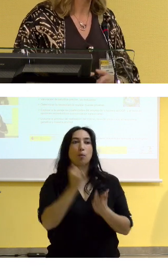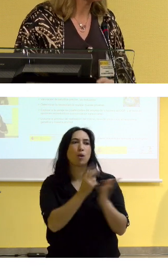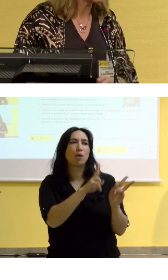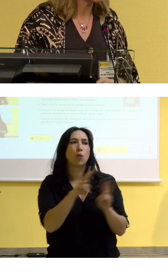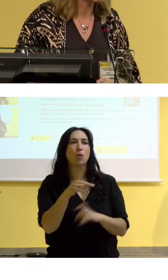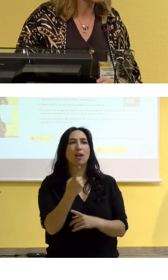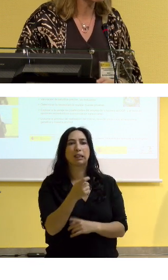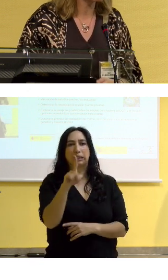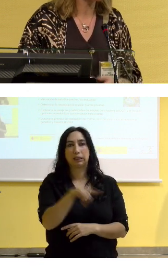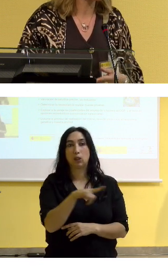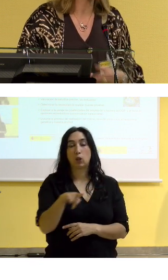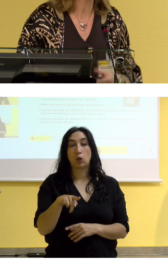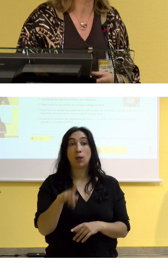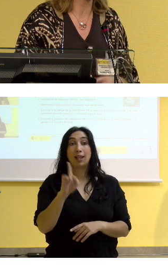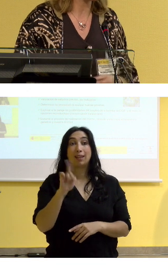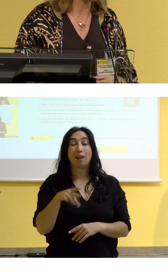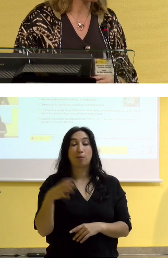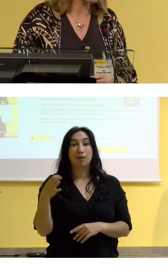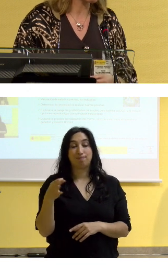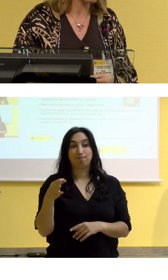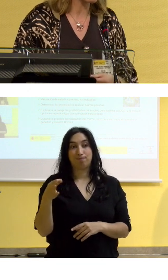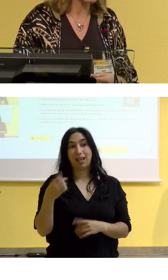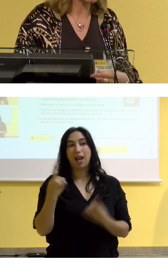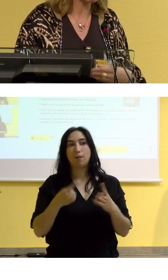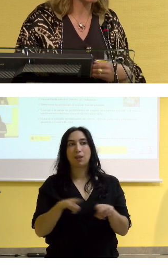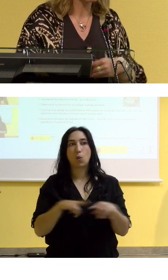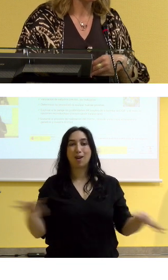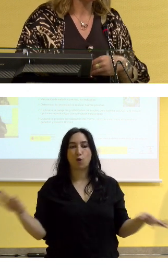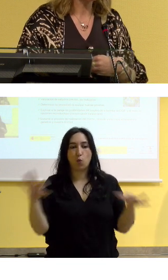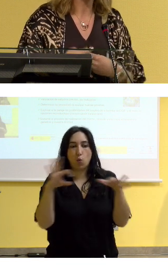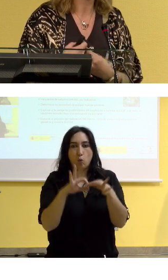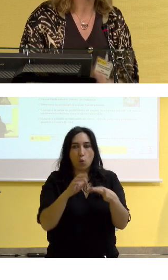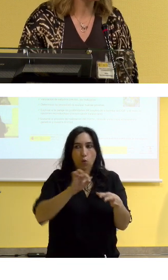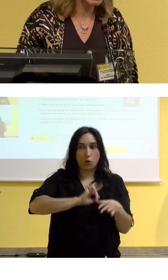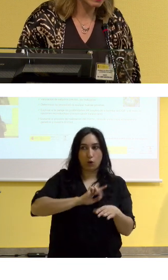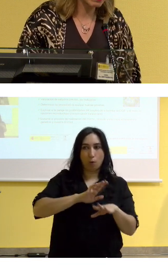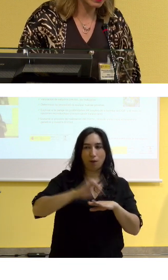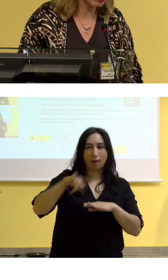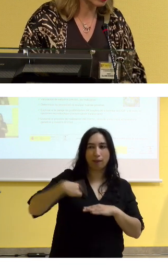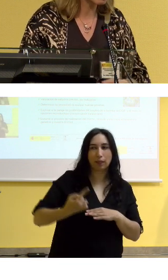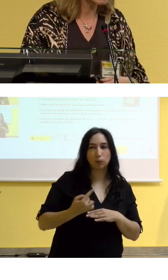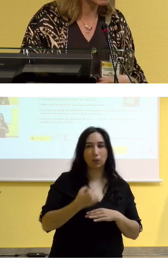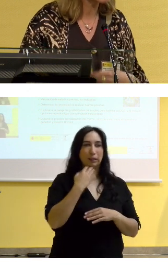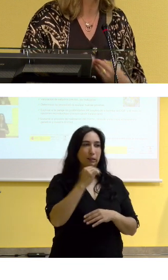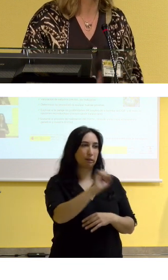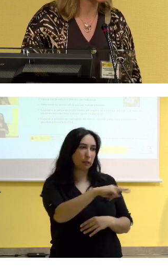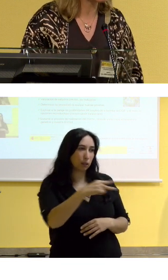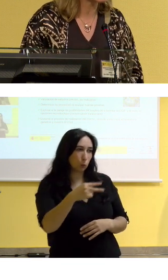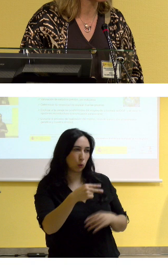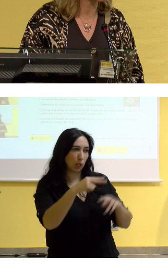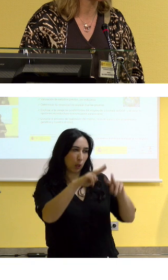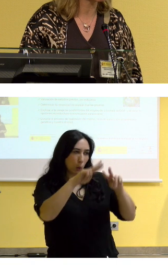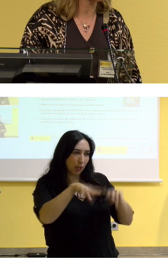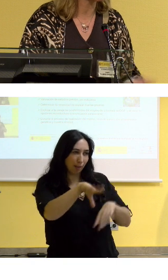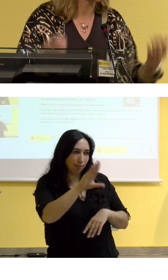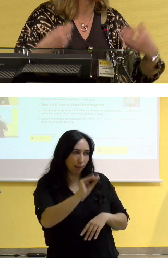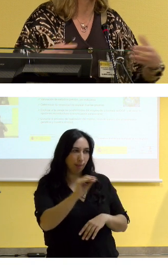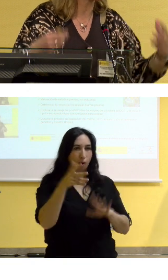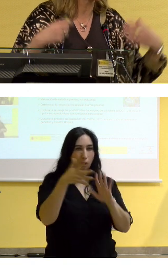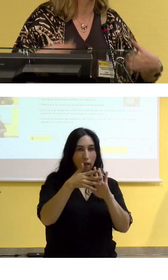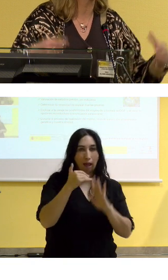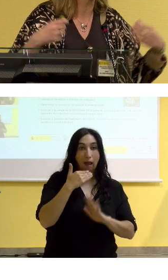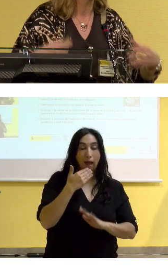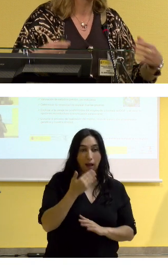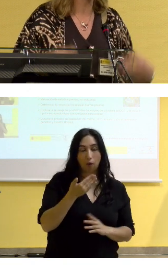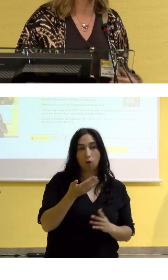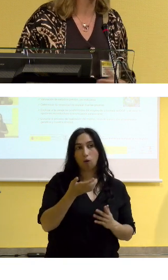luego, sobre todo, es nuestro nexo de unión muchas veces a la hora de interpretar determinados resultados o de darles la explicación cuando